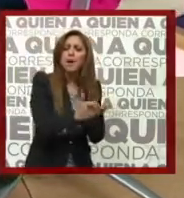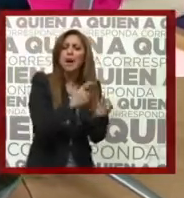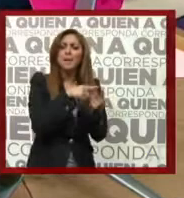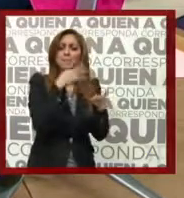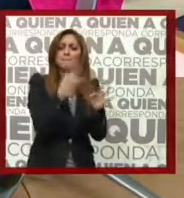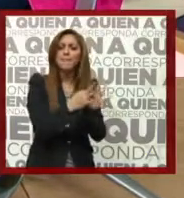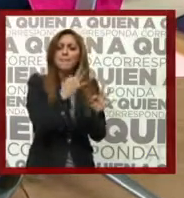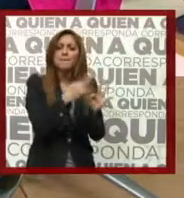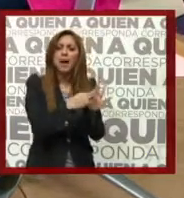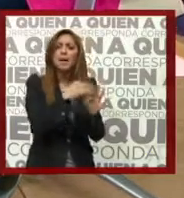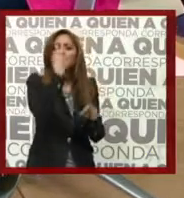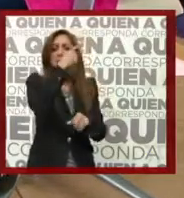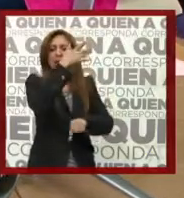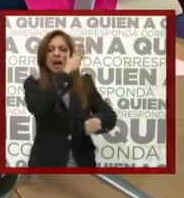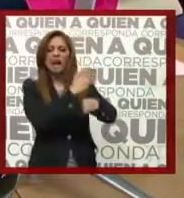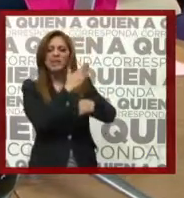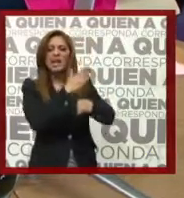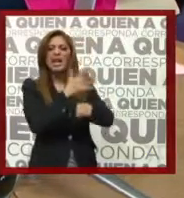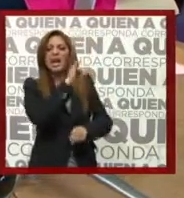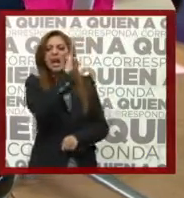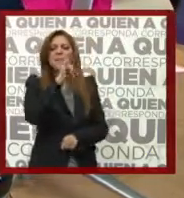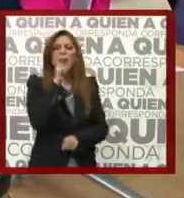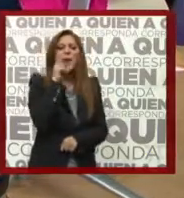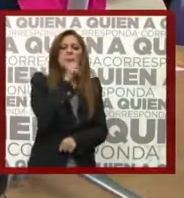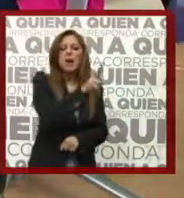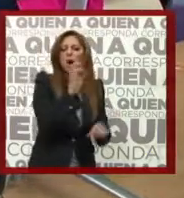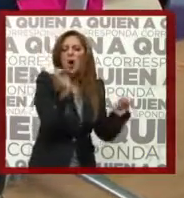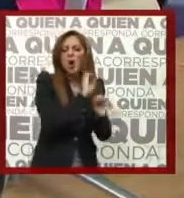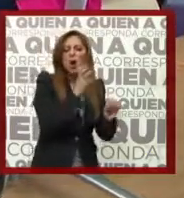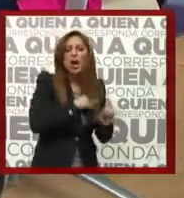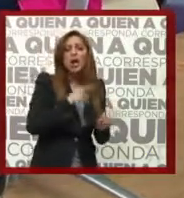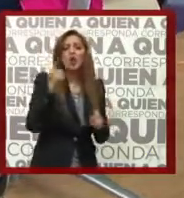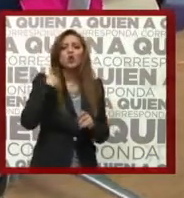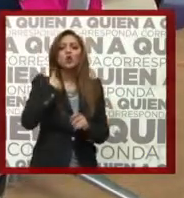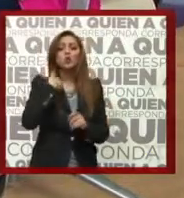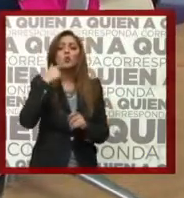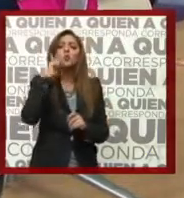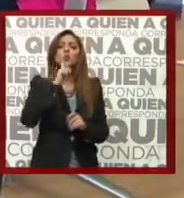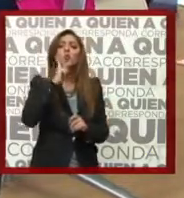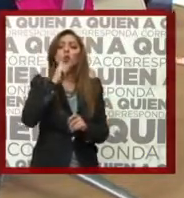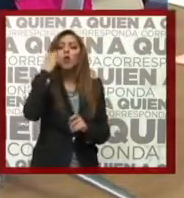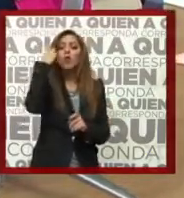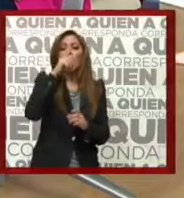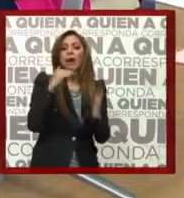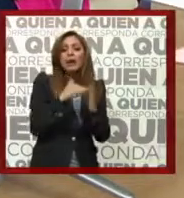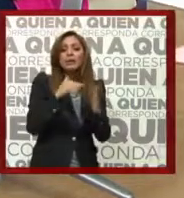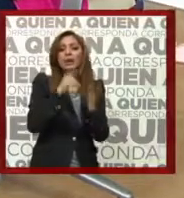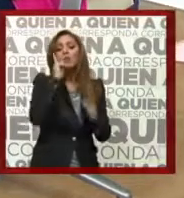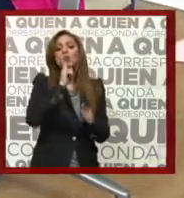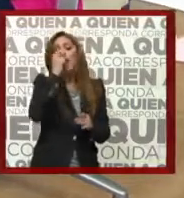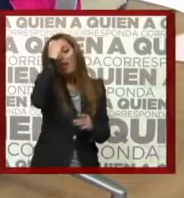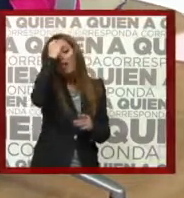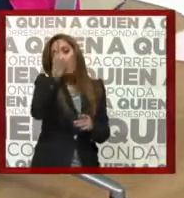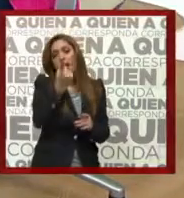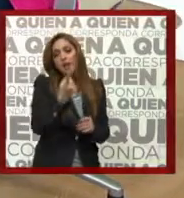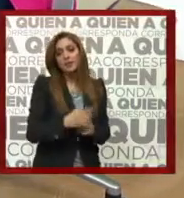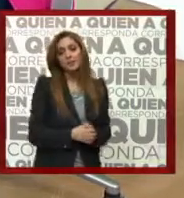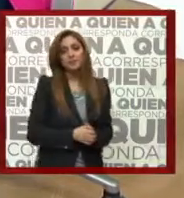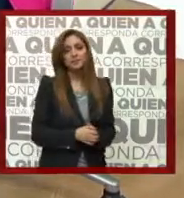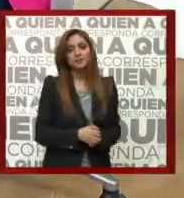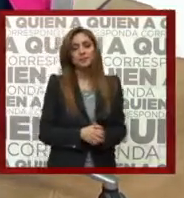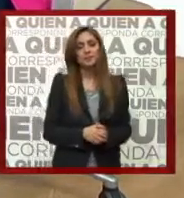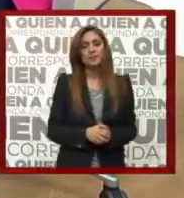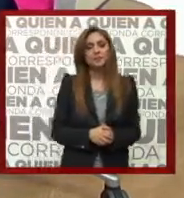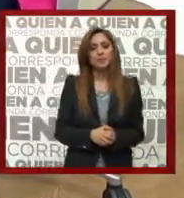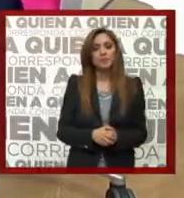tal, para castigarlo y que no vea a los niños. Y se quedan con propiedades, se quedan con todo. ¿Inventan eso? No solo para que no...